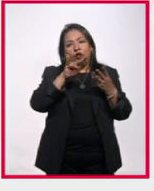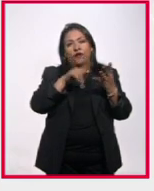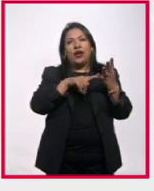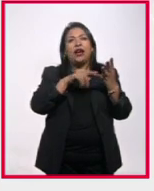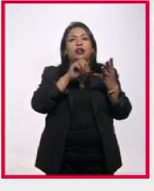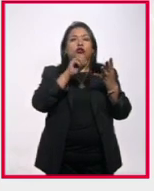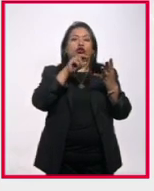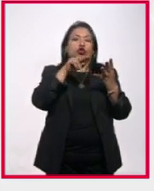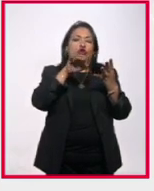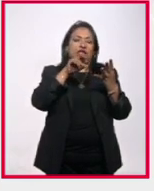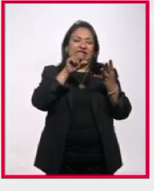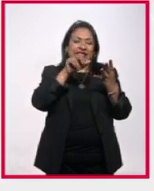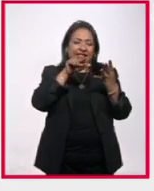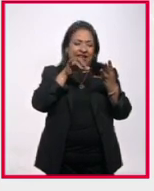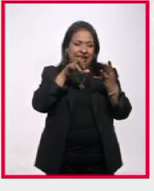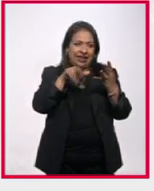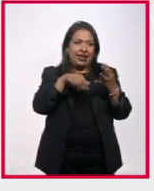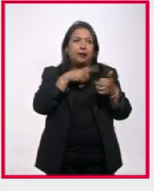Sonora Santanera.